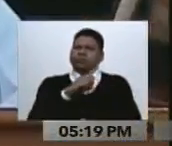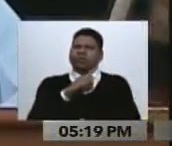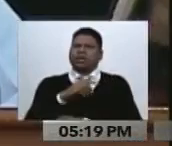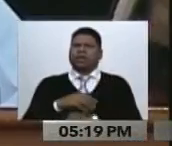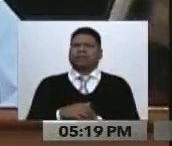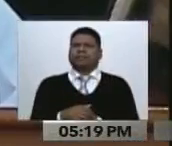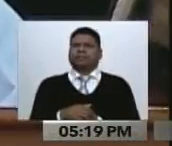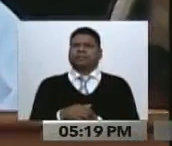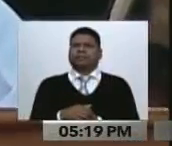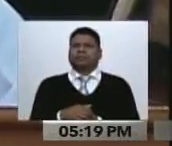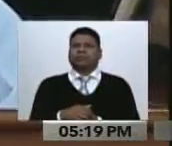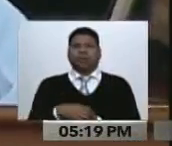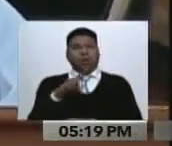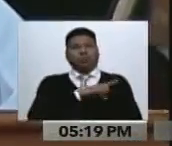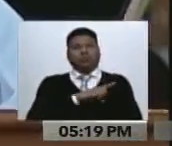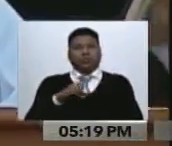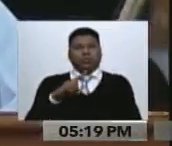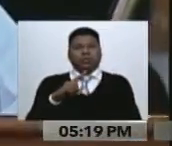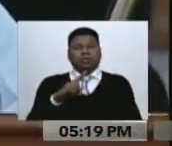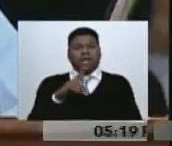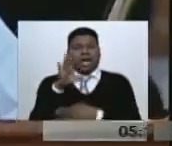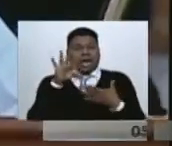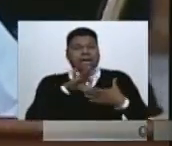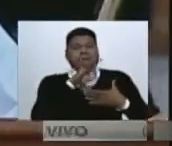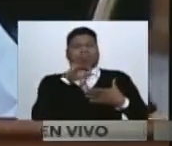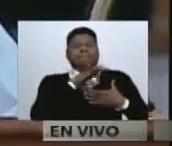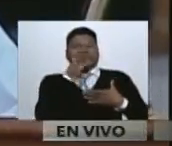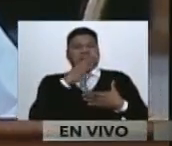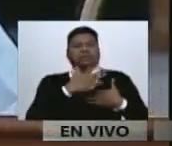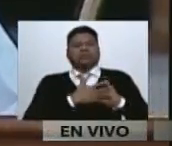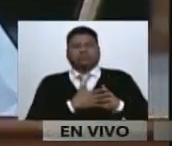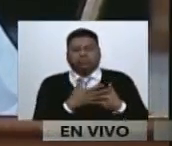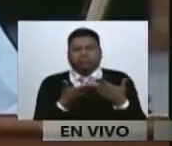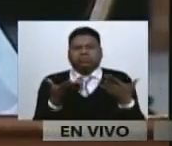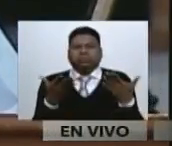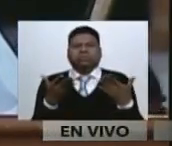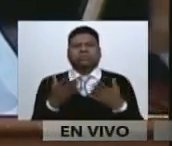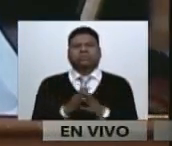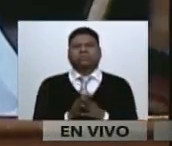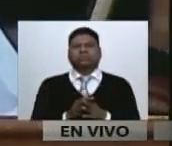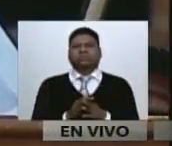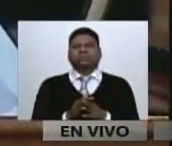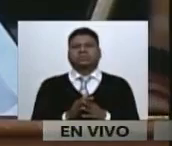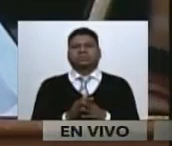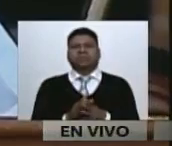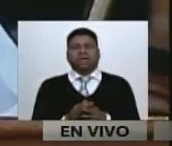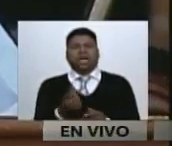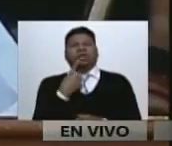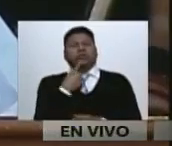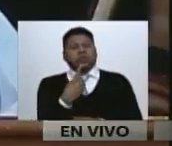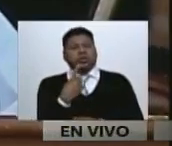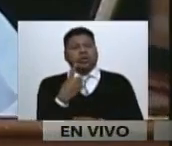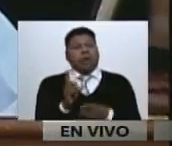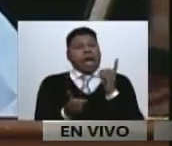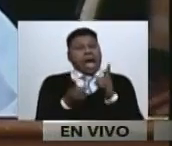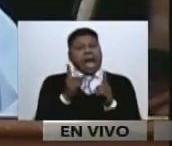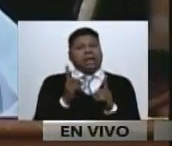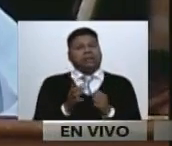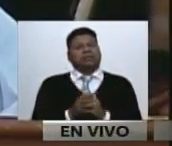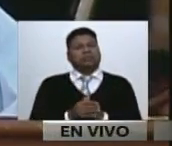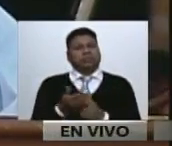con la autoridad que les da el Espíritu. Y viene a decirnos algo